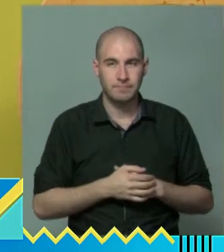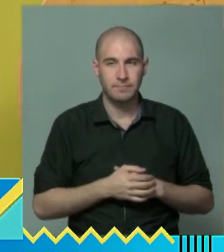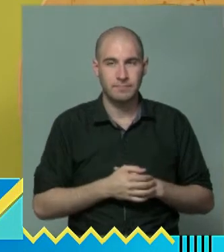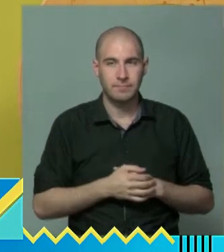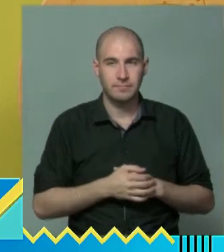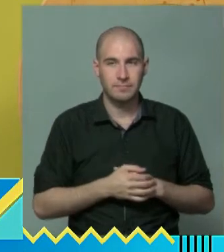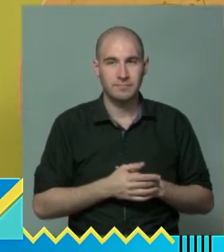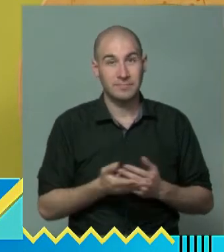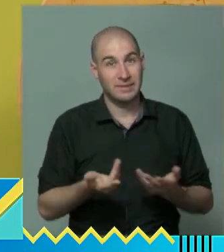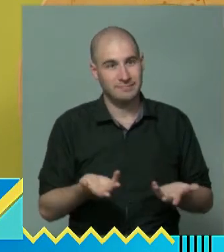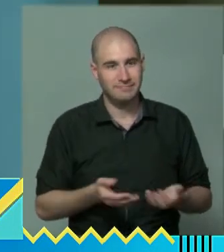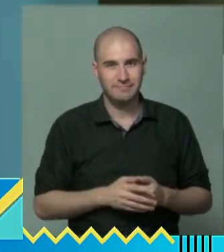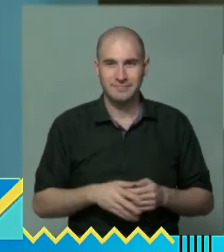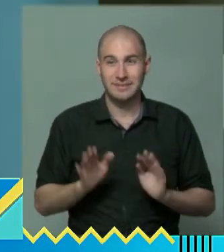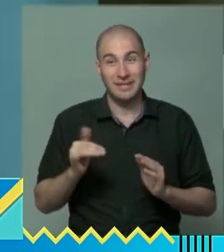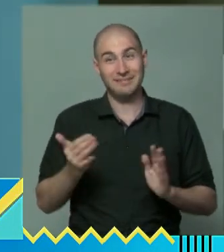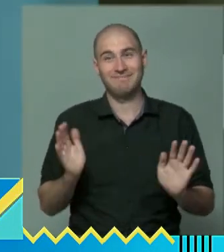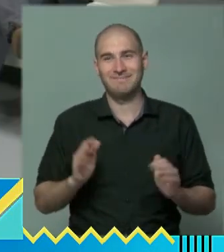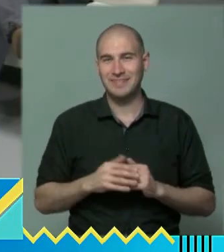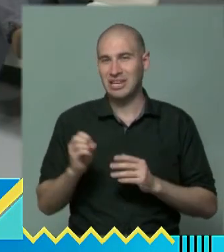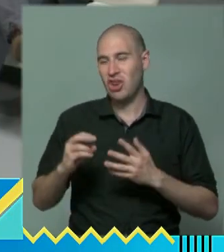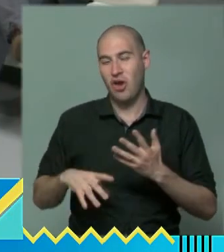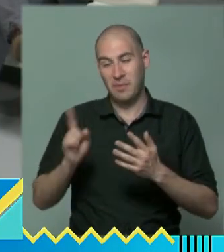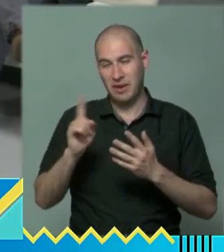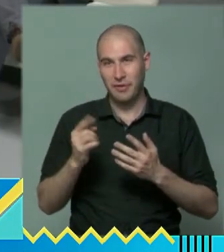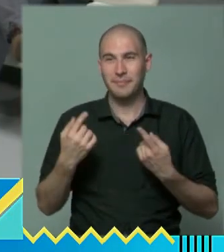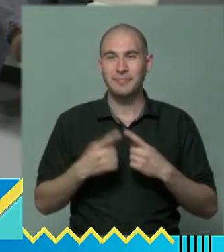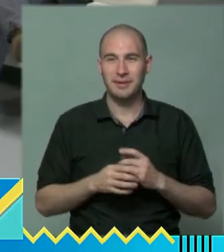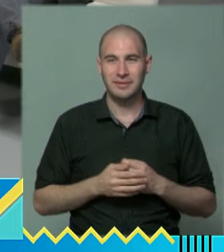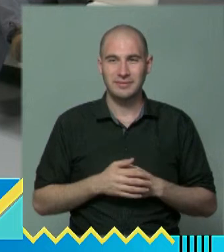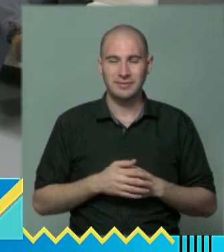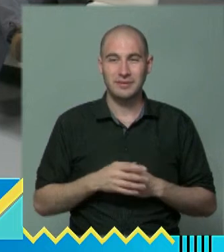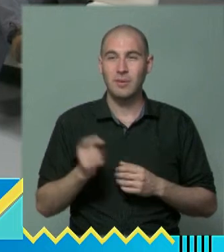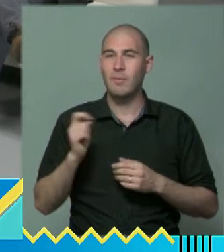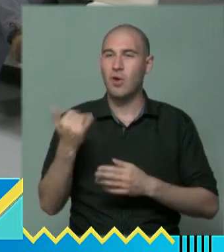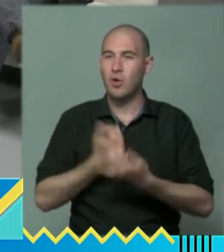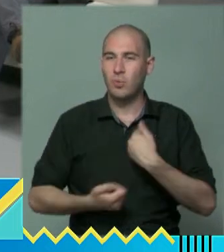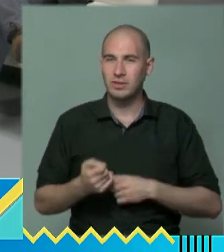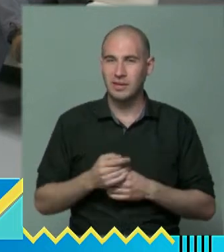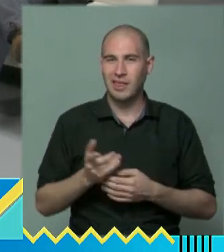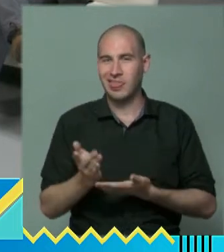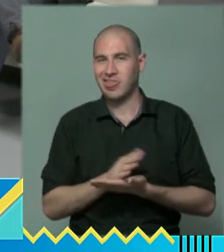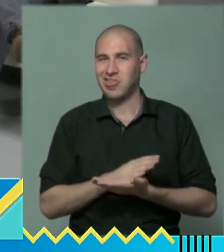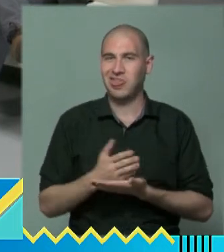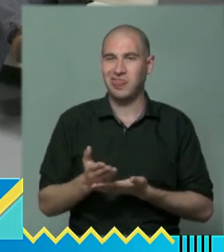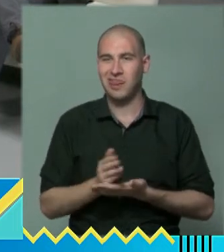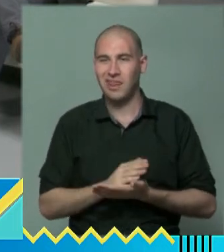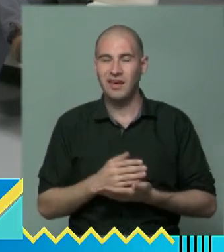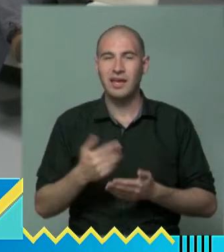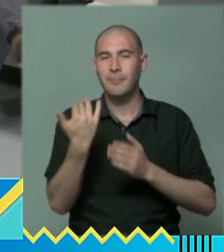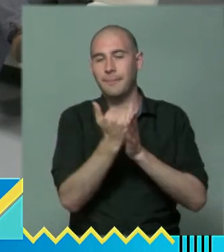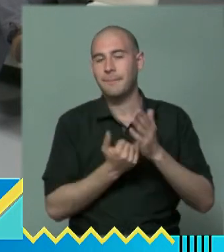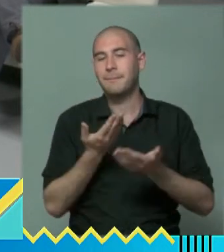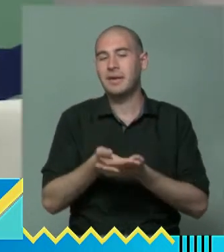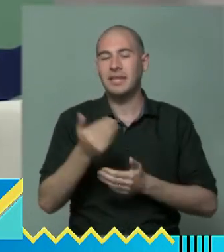No, bueno, puede ser. No quiere dar nombres, Claro, pero sí, recién son colegas, mencionabas la vaguedad de los requisitos de